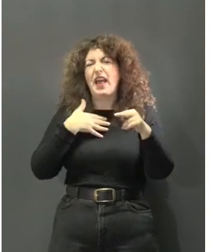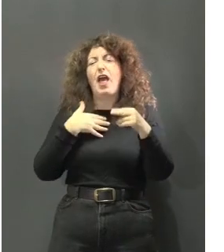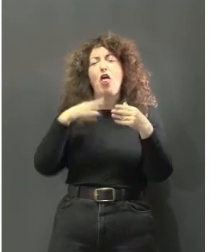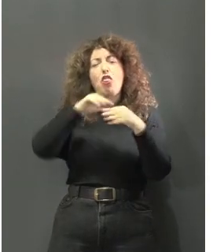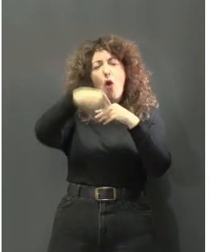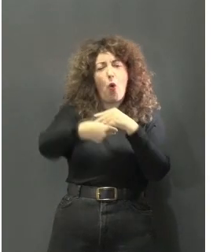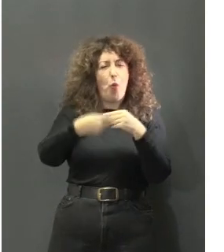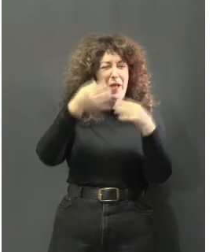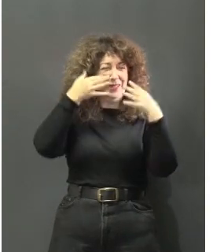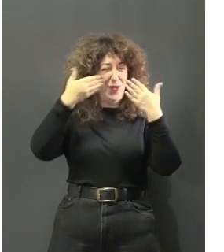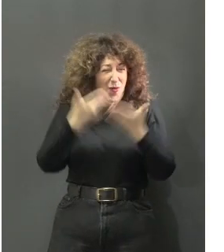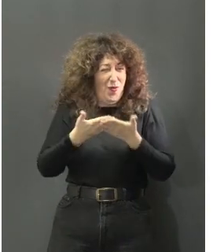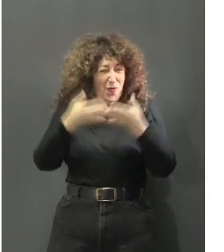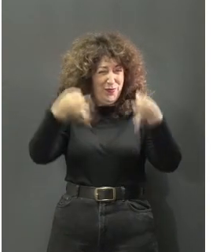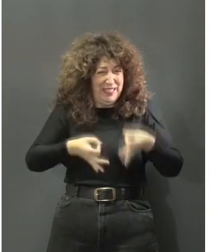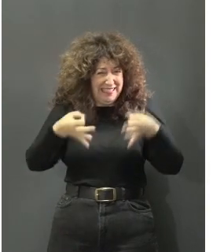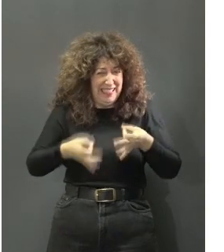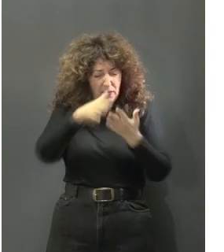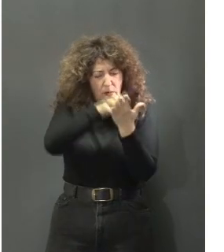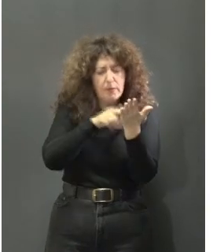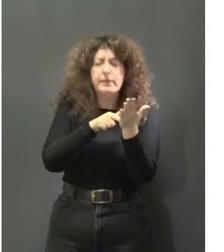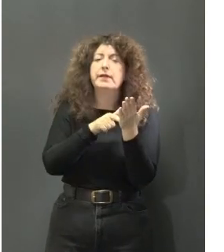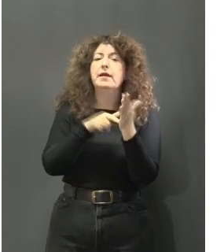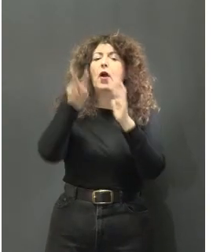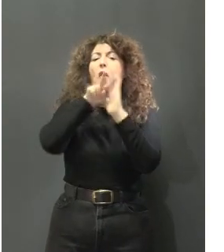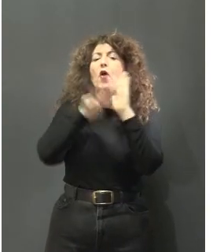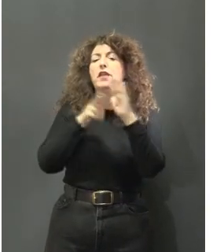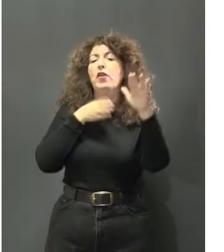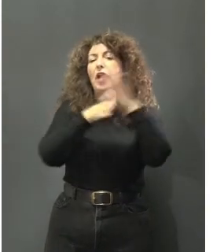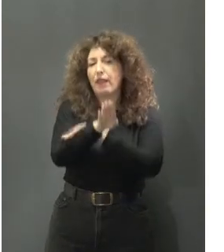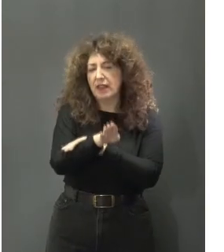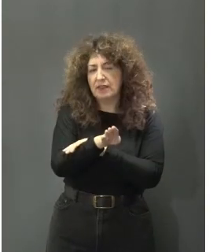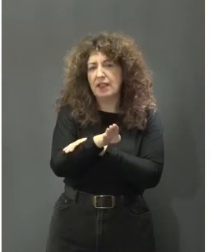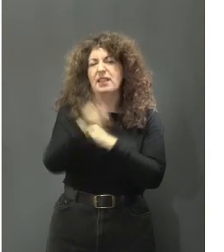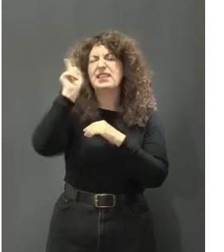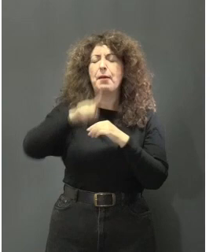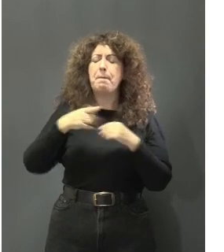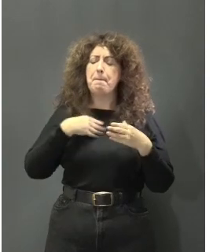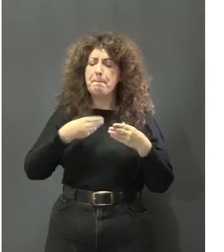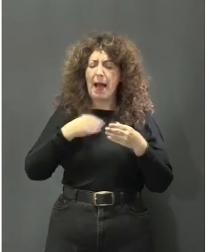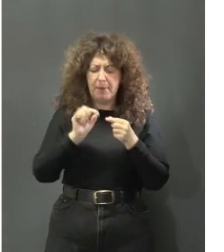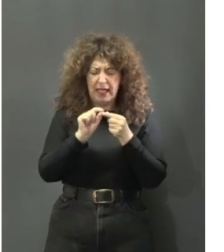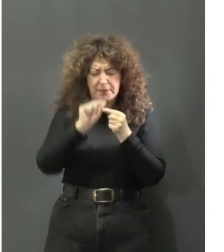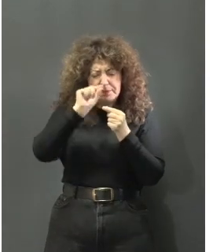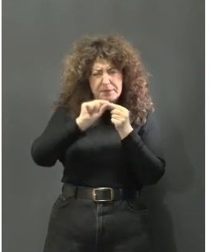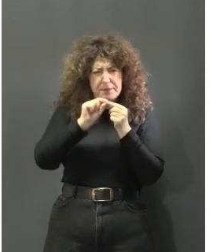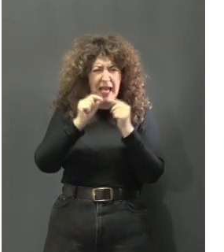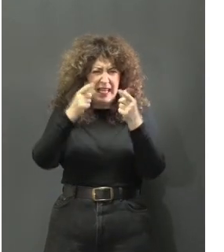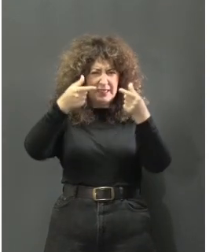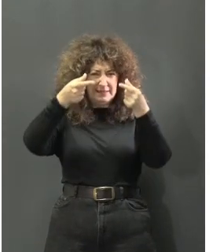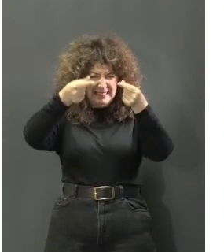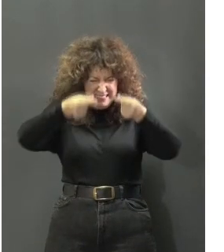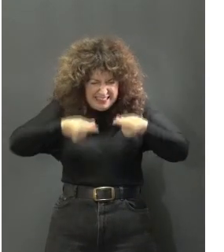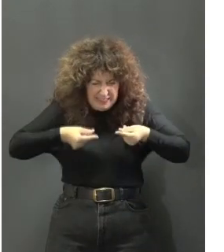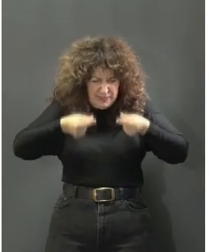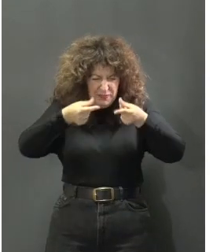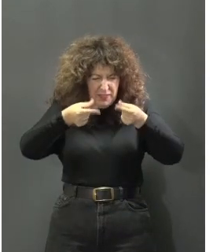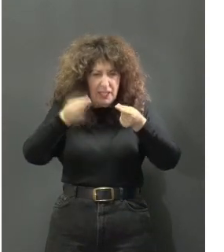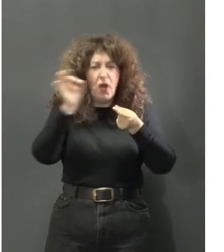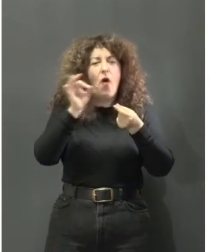físico, pues condiciones de accesibilidad, pues el gramaje del papel, el satinado del